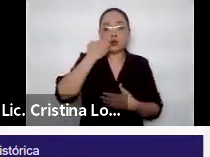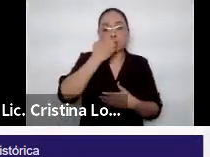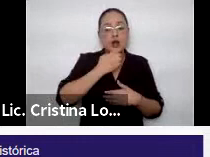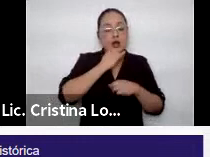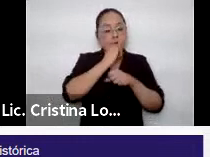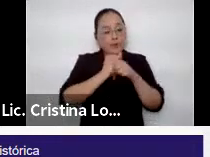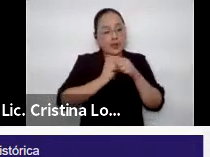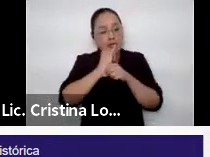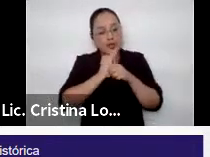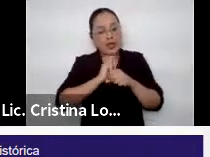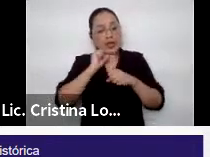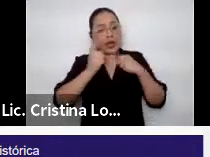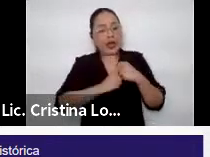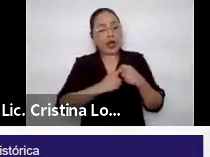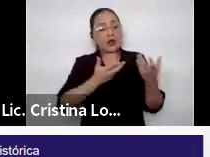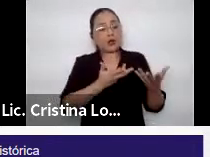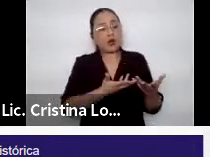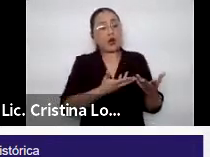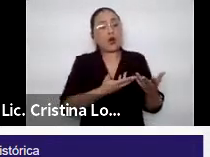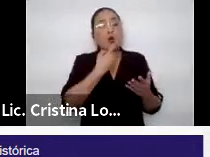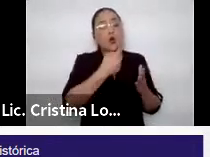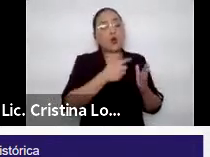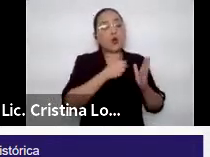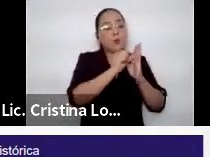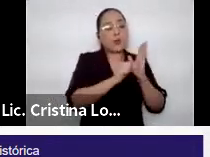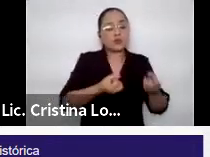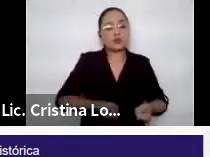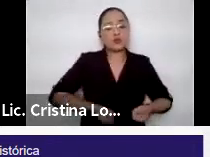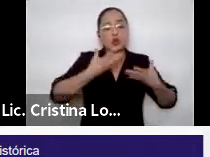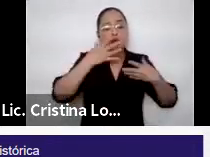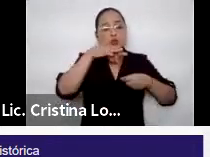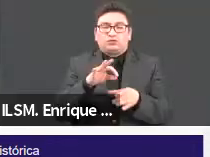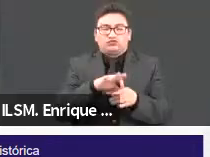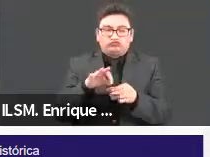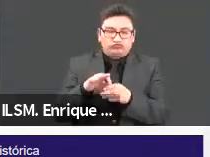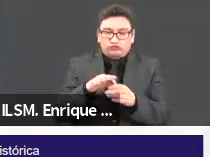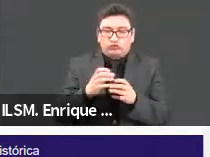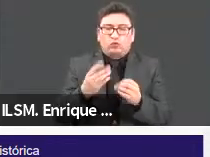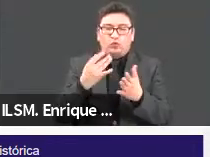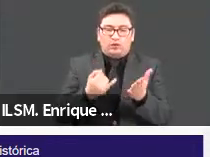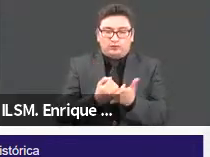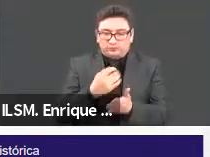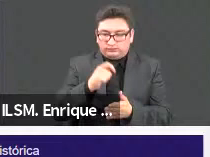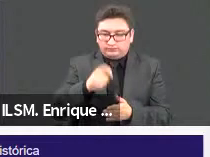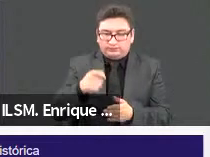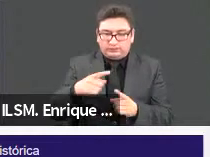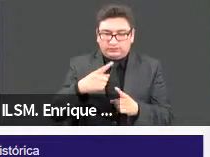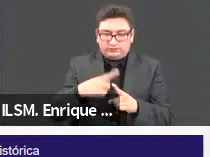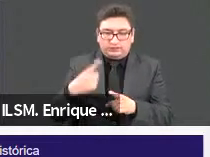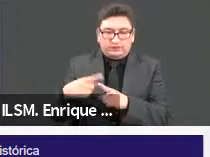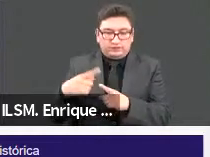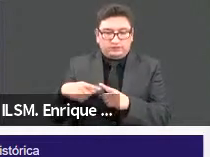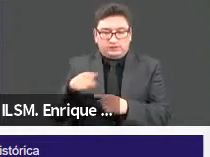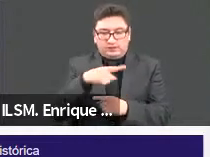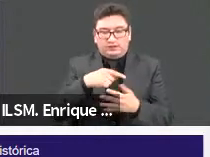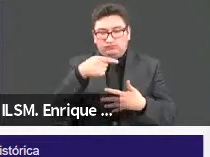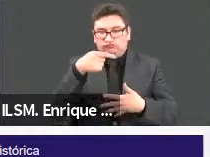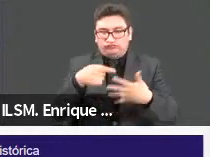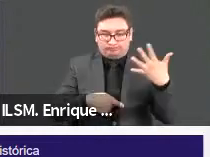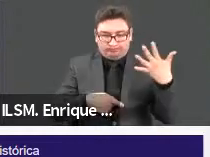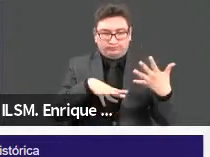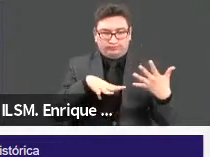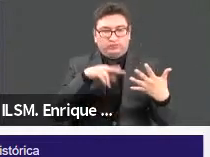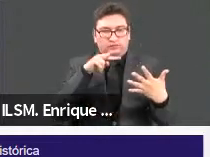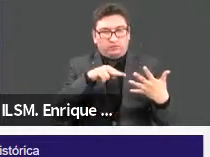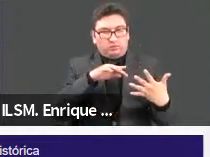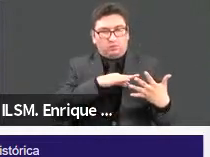cuántos votos se publicaron, cuántas sentencias, bueno, aquí los podemos sacar a través de estos índices,